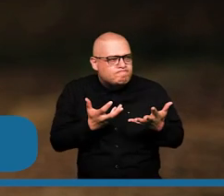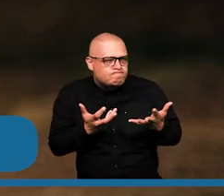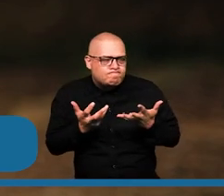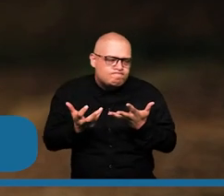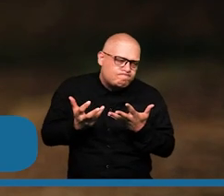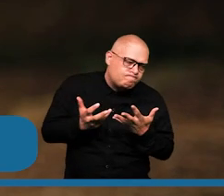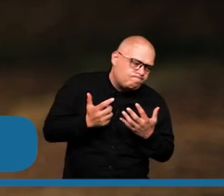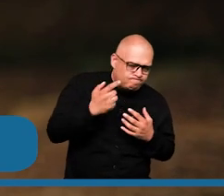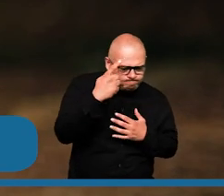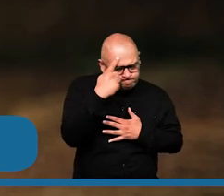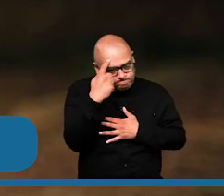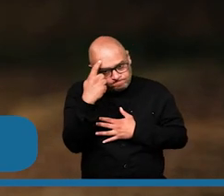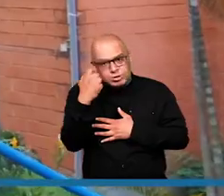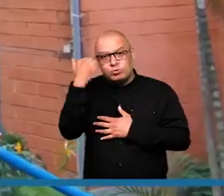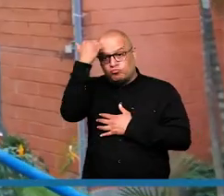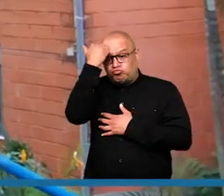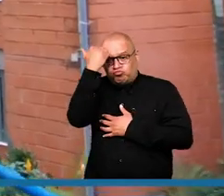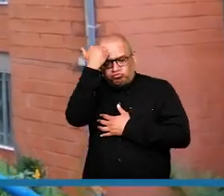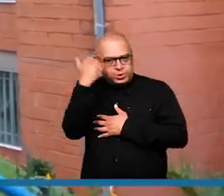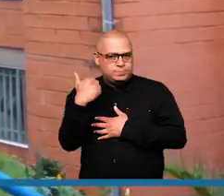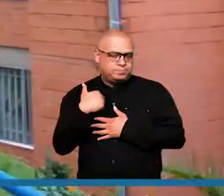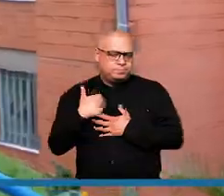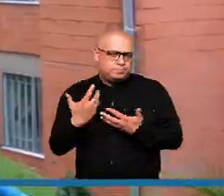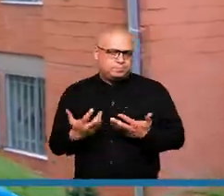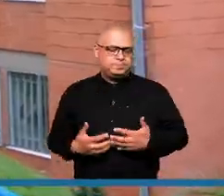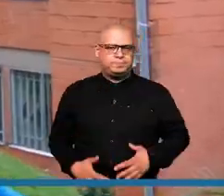esas está la docencia.